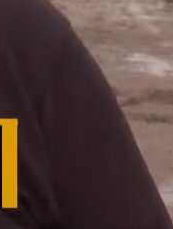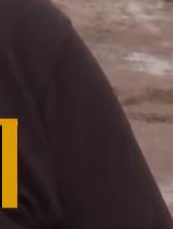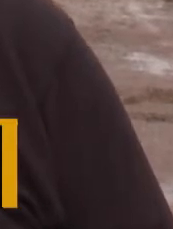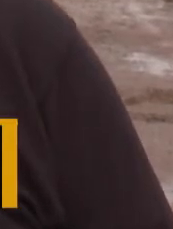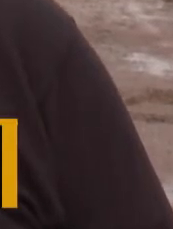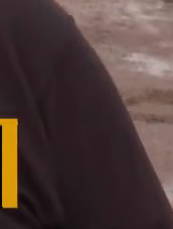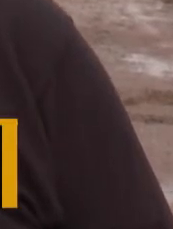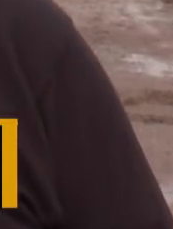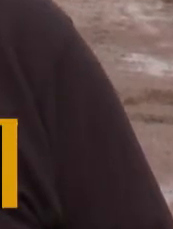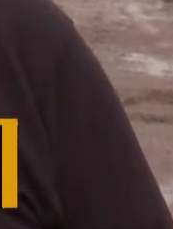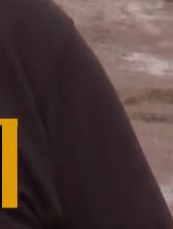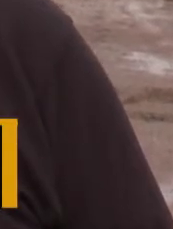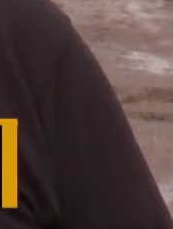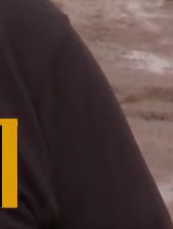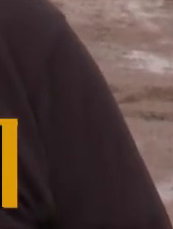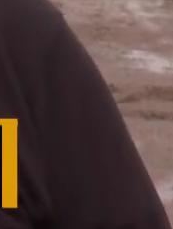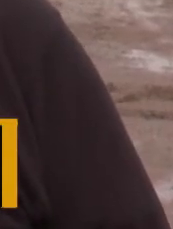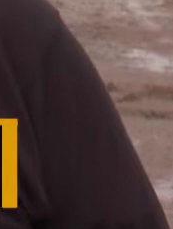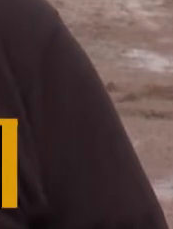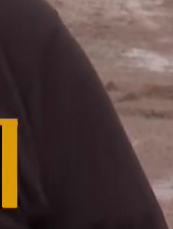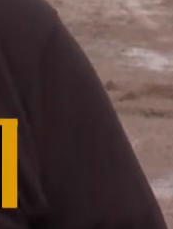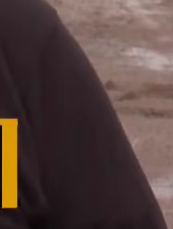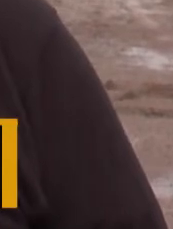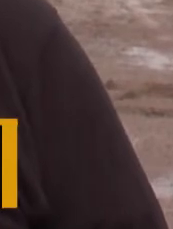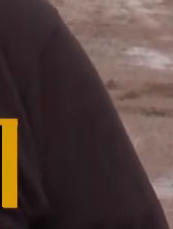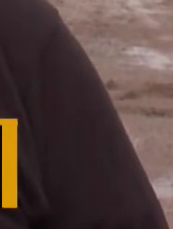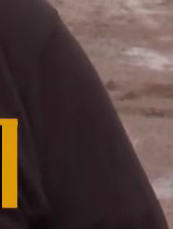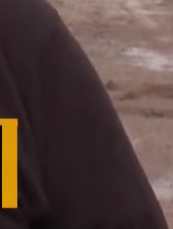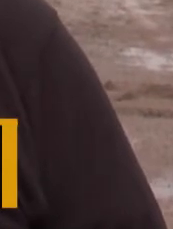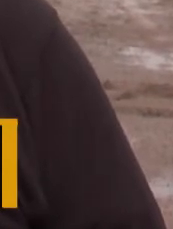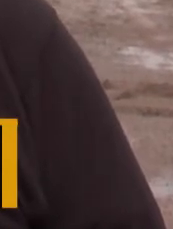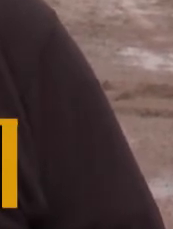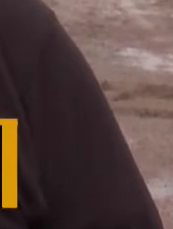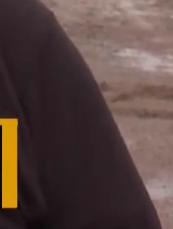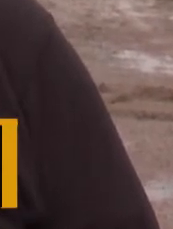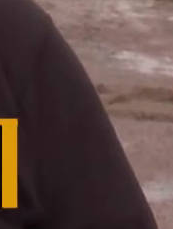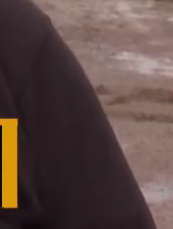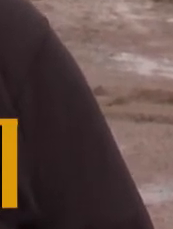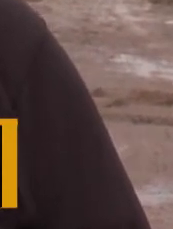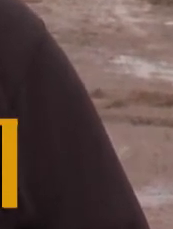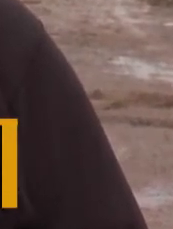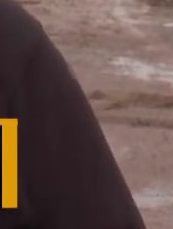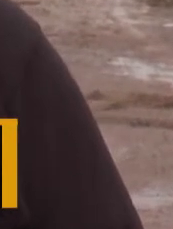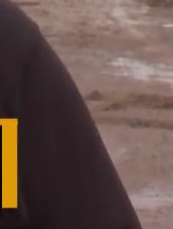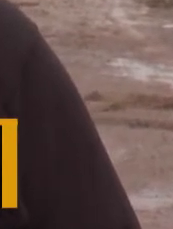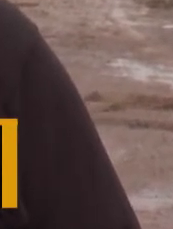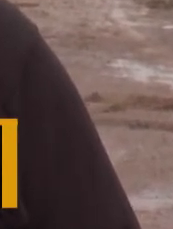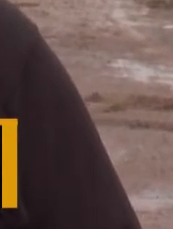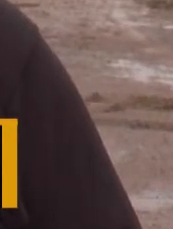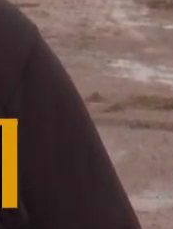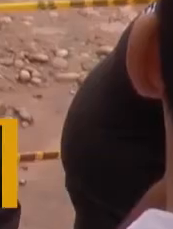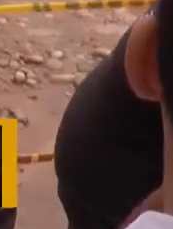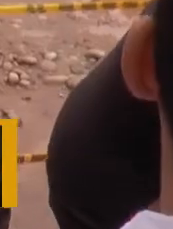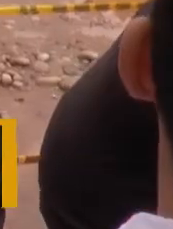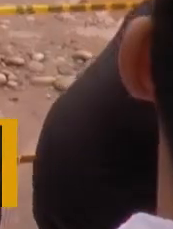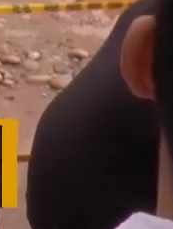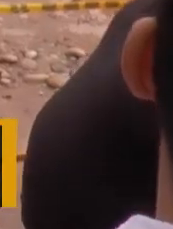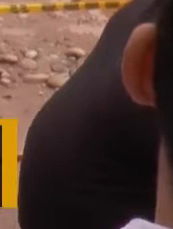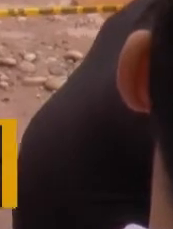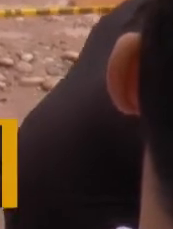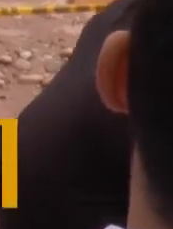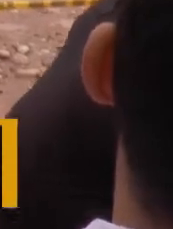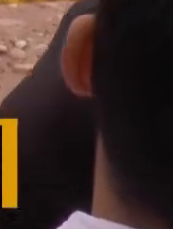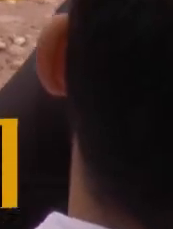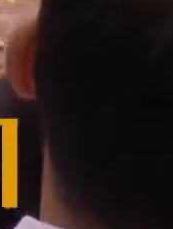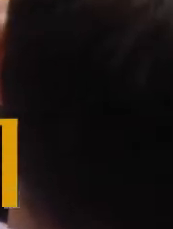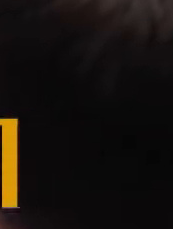la normatividad de calidad el ejercicio en la zona carreteable, en la zona urbanística de nuestro